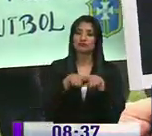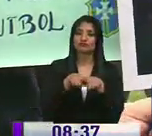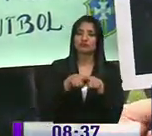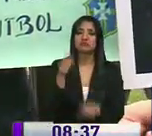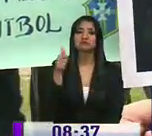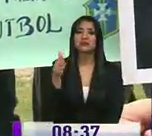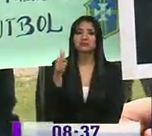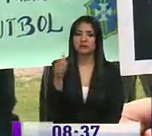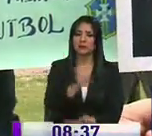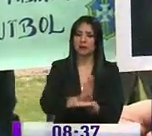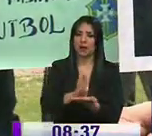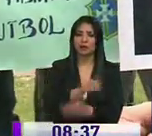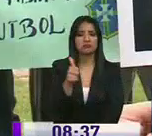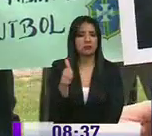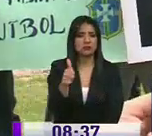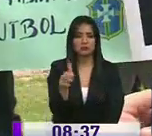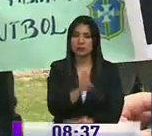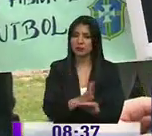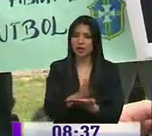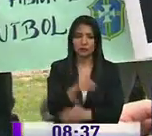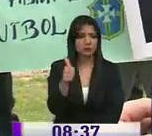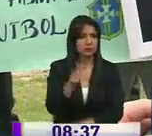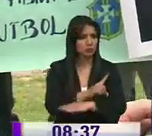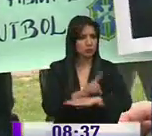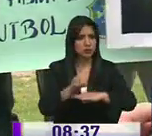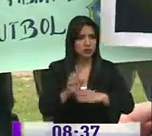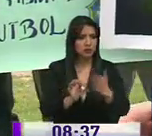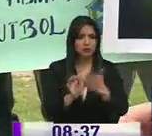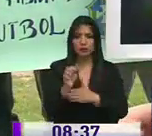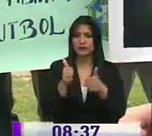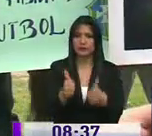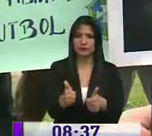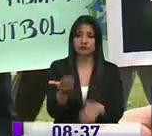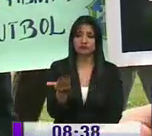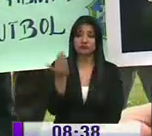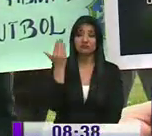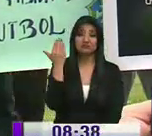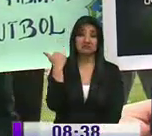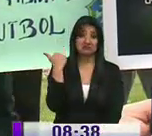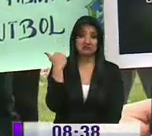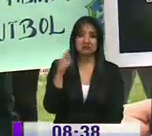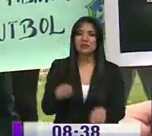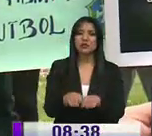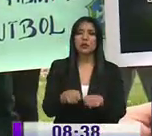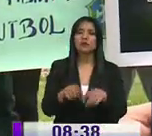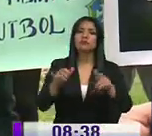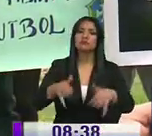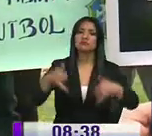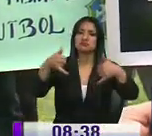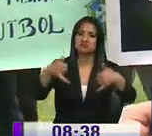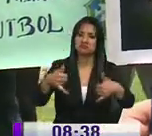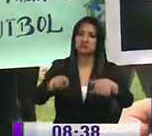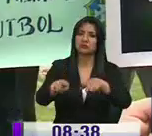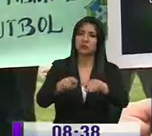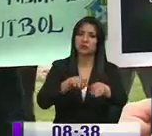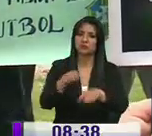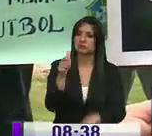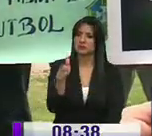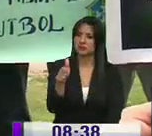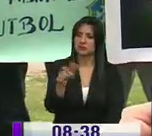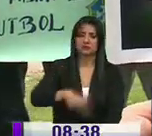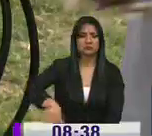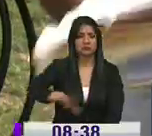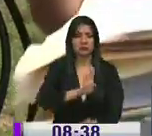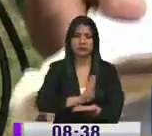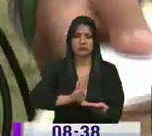la misma institución barrial por los mismos directivos variables esto se formó al principio como una del cual dependía del mismo seno varian